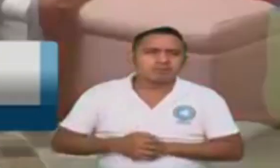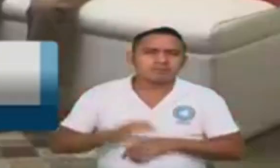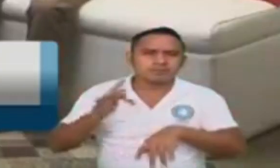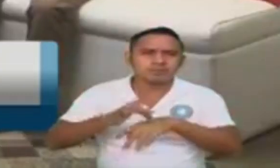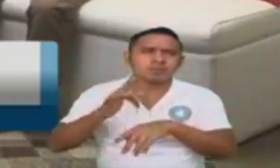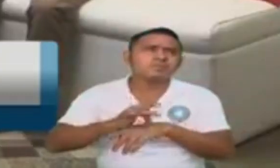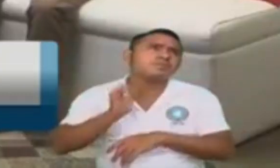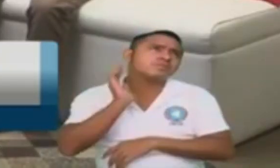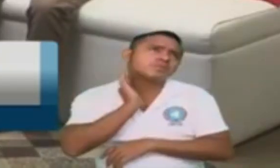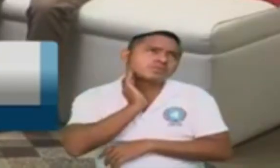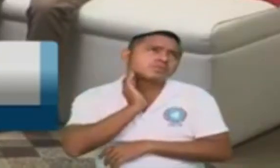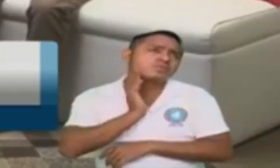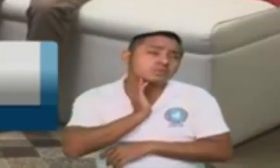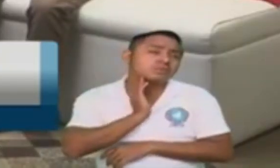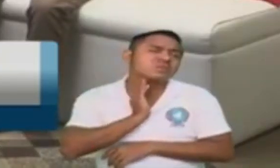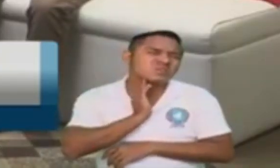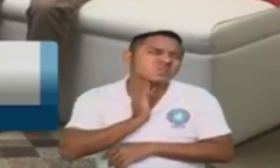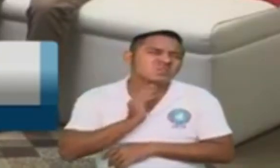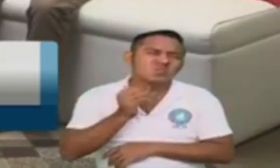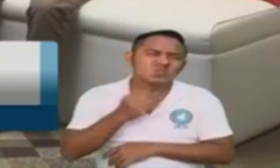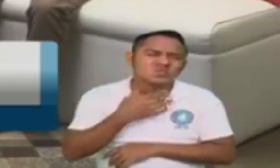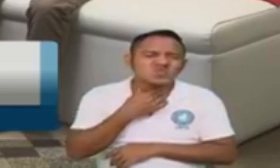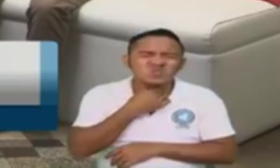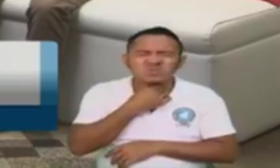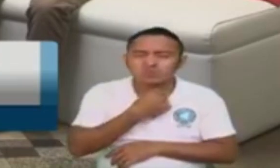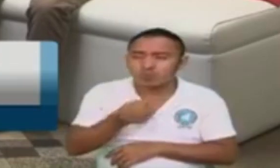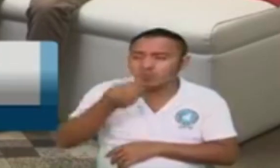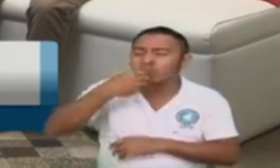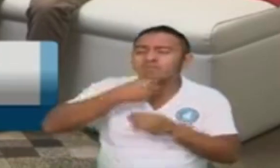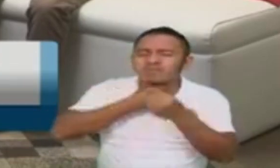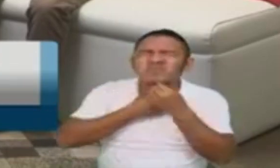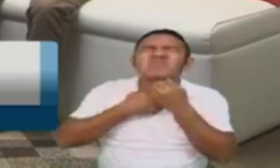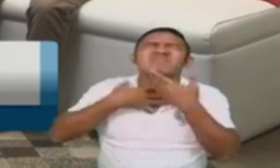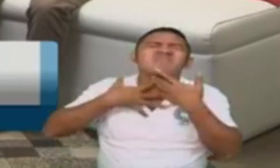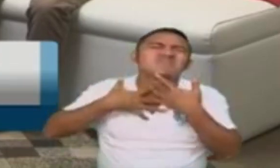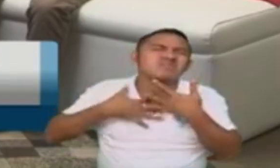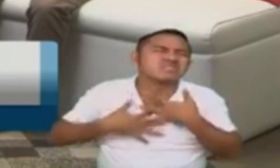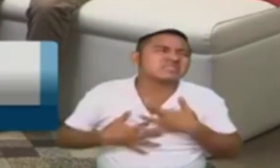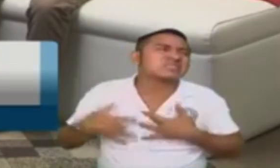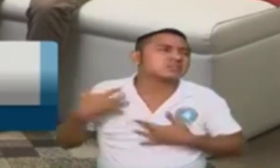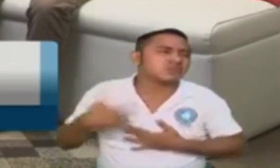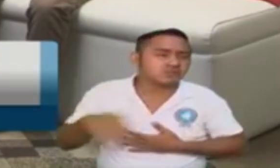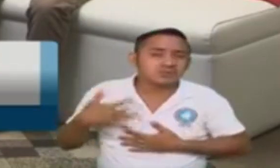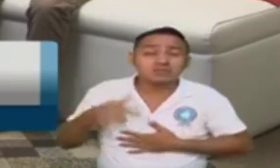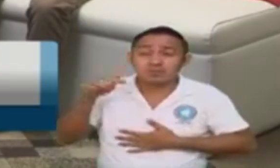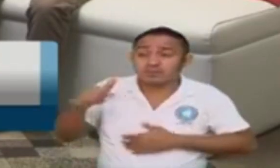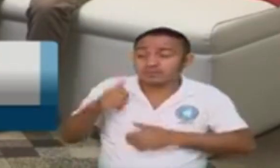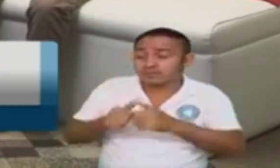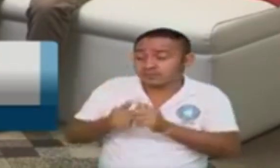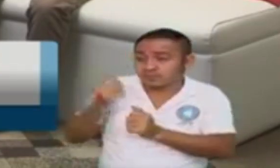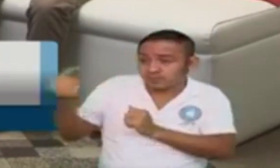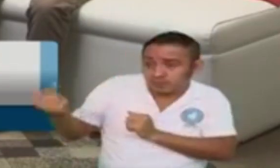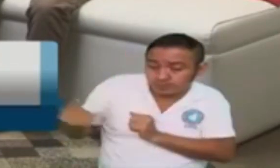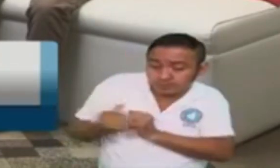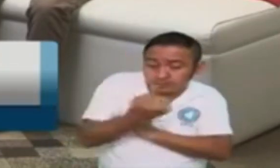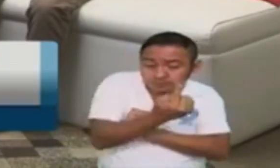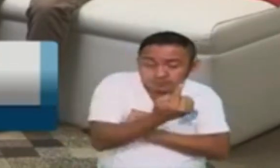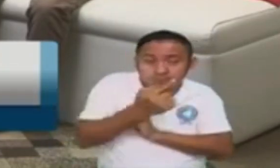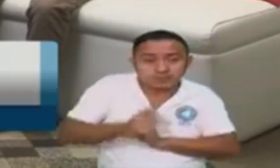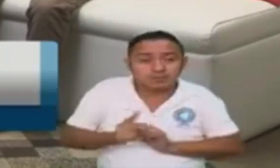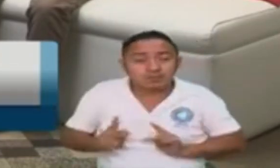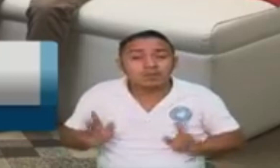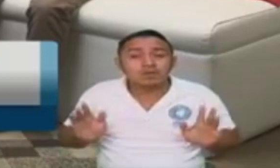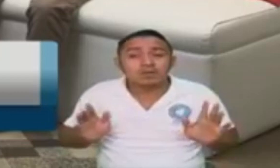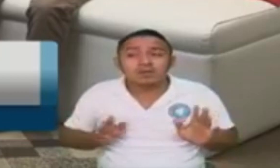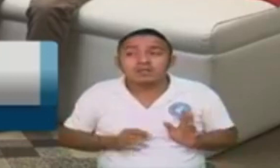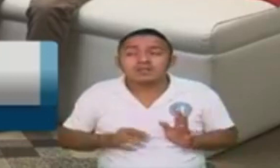percibe. Lo percibe, pues, o le molesta al tragar, o le da alguna sensación. Entonces, ese es el motivo de la consulta por lo que el paciente llega, pues.